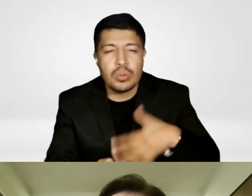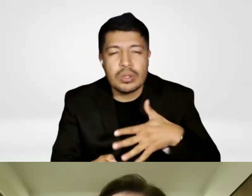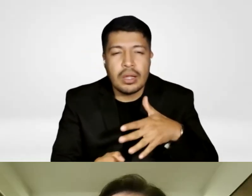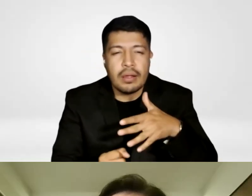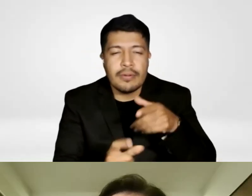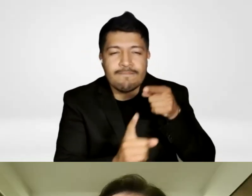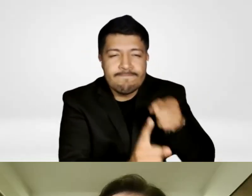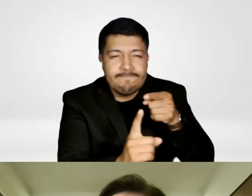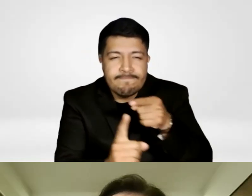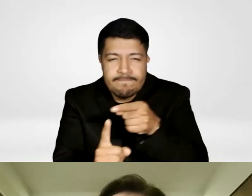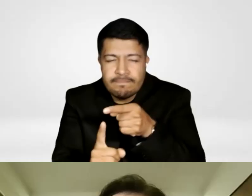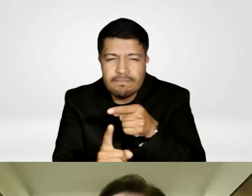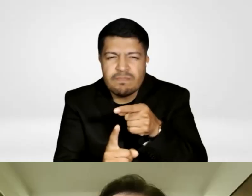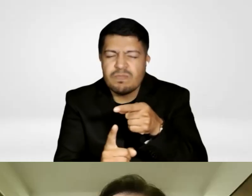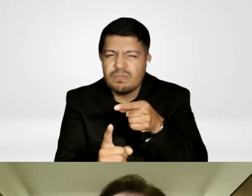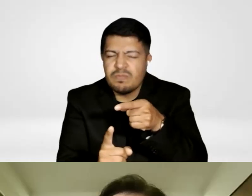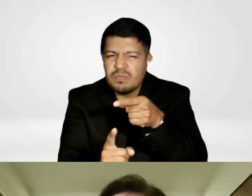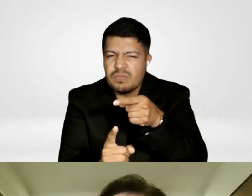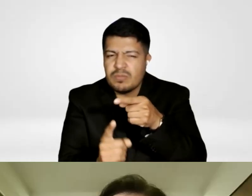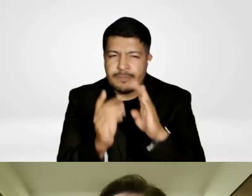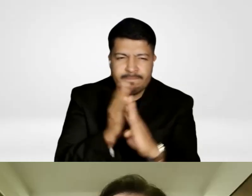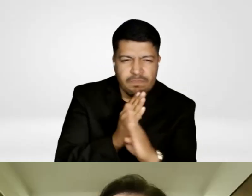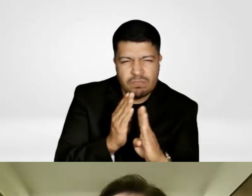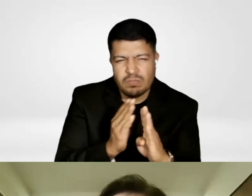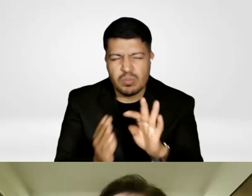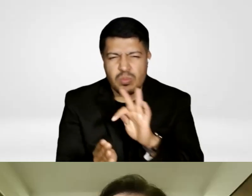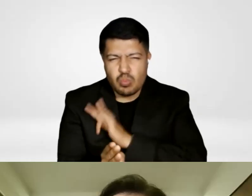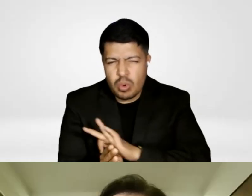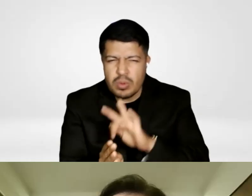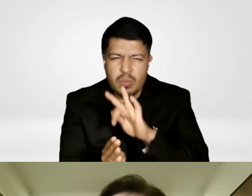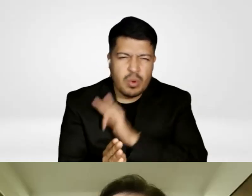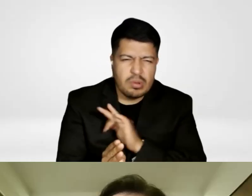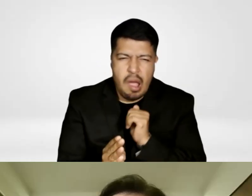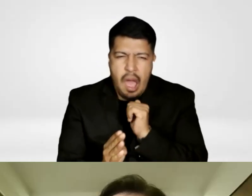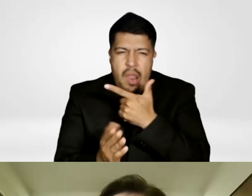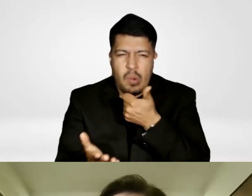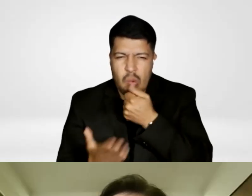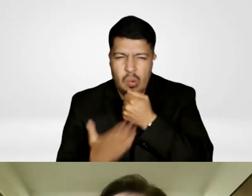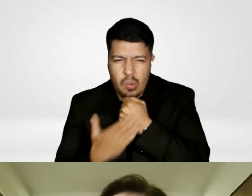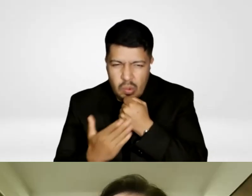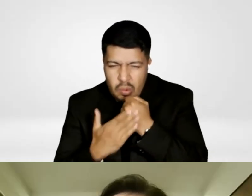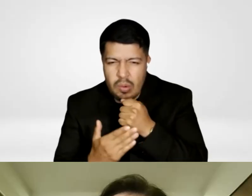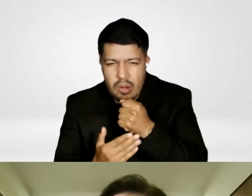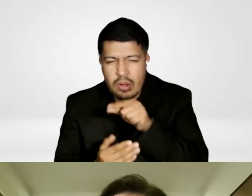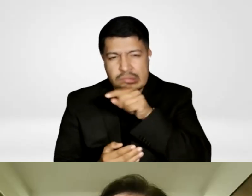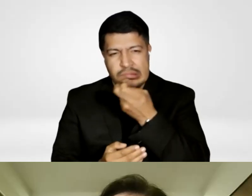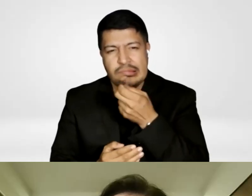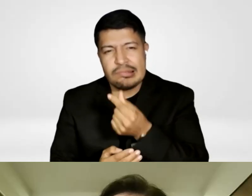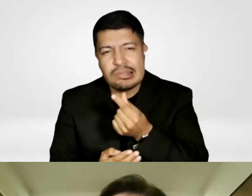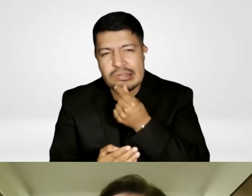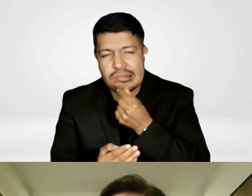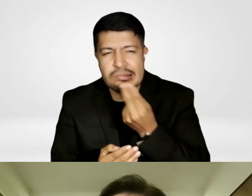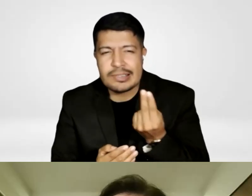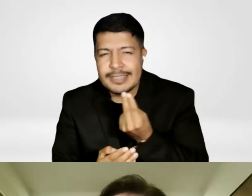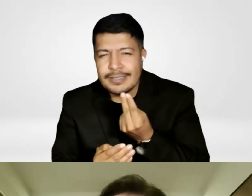aquellos signos que nos pueden dar una idea de que este pequeño requiere una